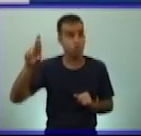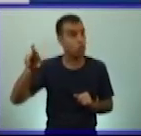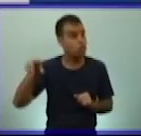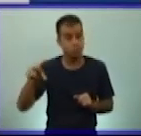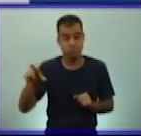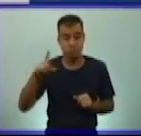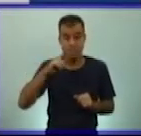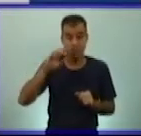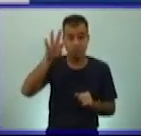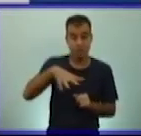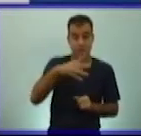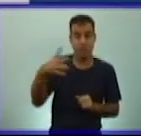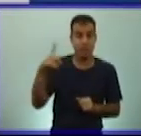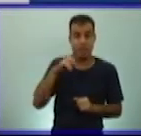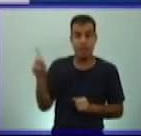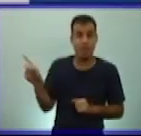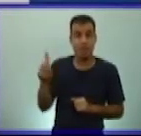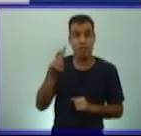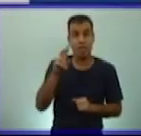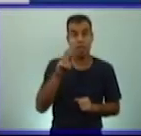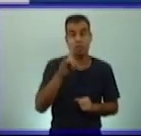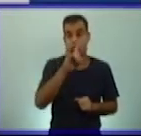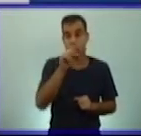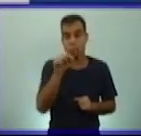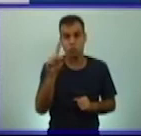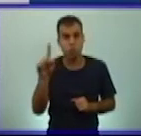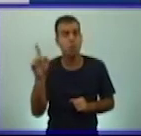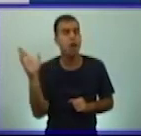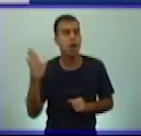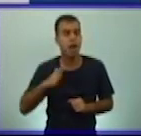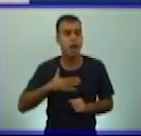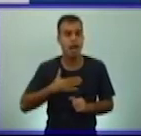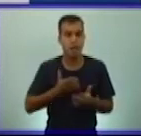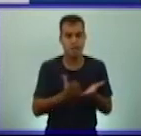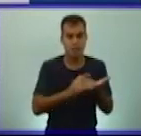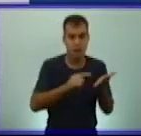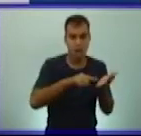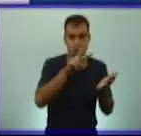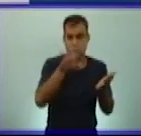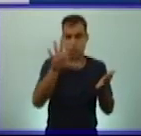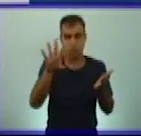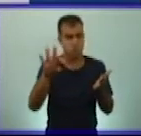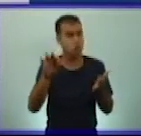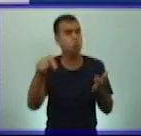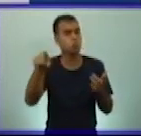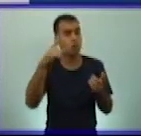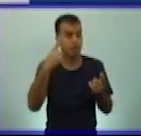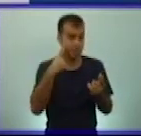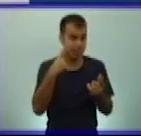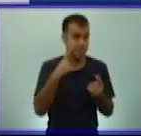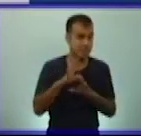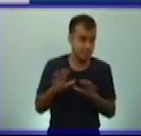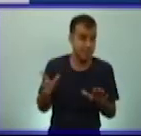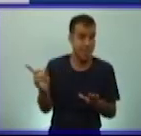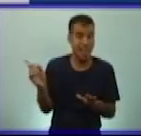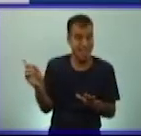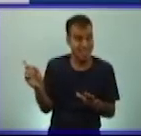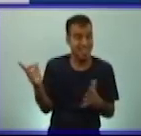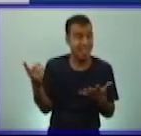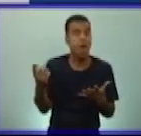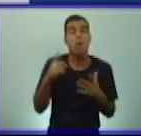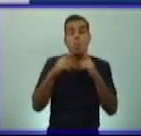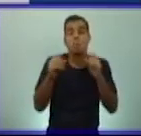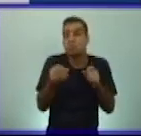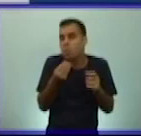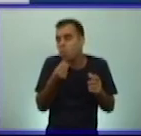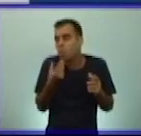9.1 que aparece en la página 298, es importante que ustedes la conozcan y en ellas vean la posibilidad